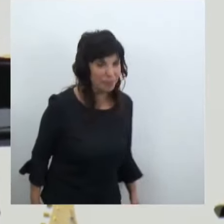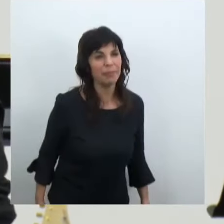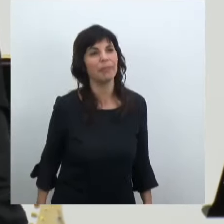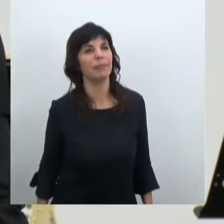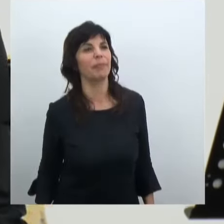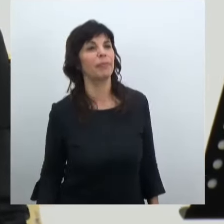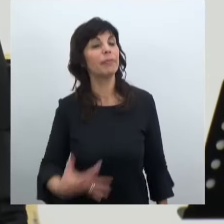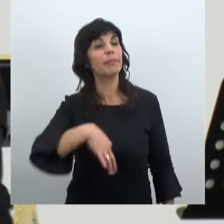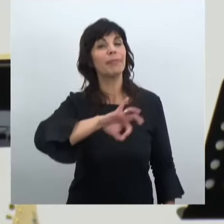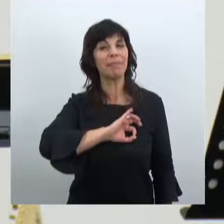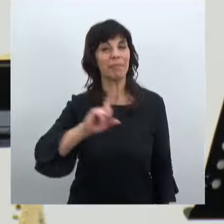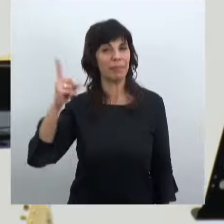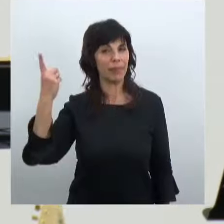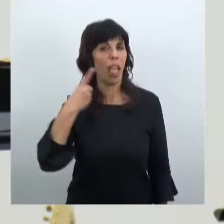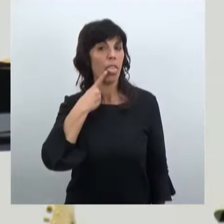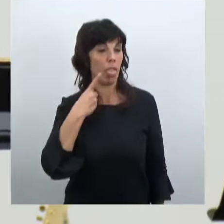Dice el Señor,